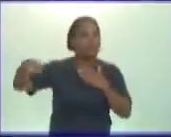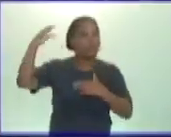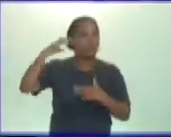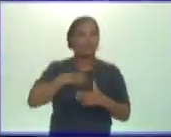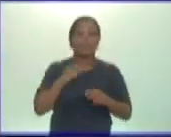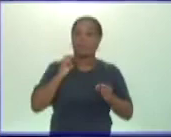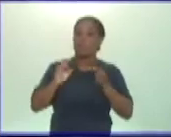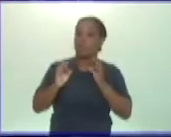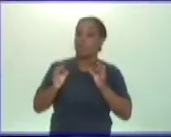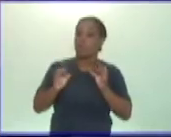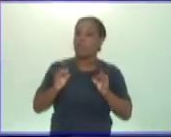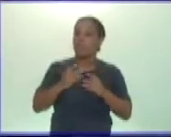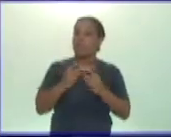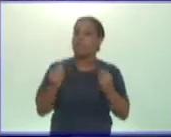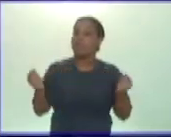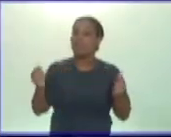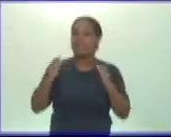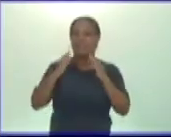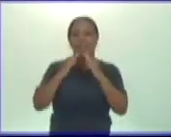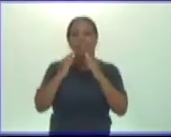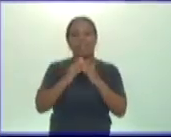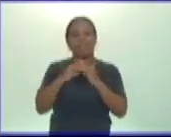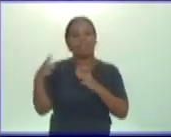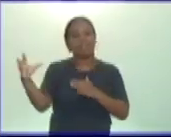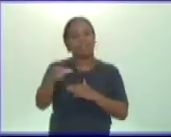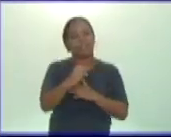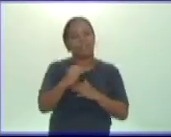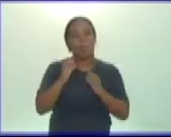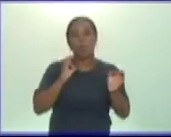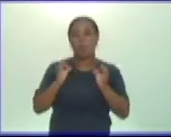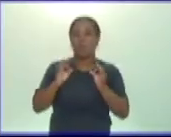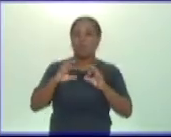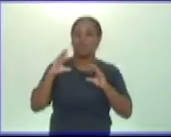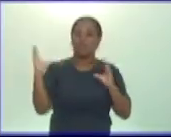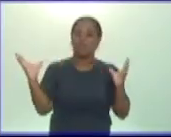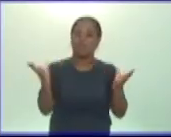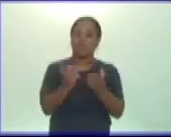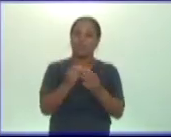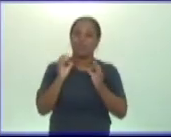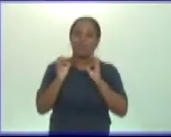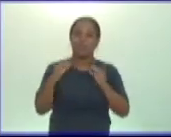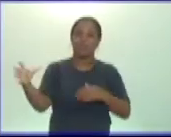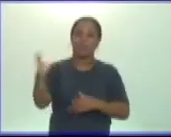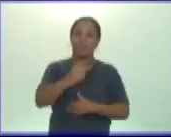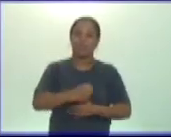que es el hogar de todos. Cuidando nuestro planeta, nos cuidamos todos.